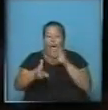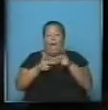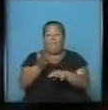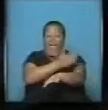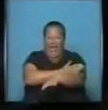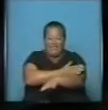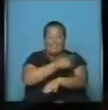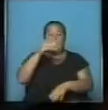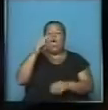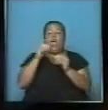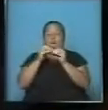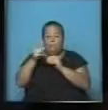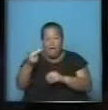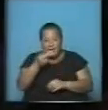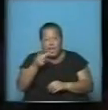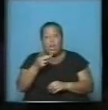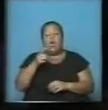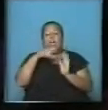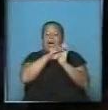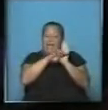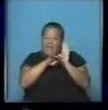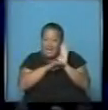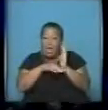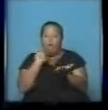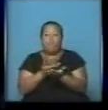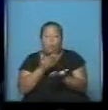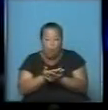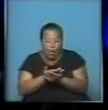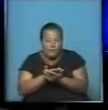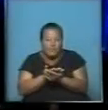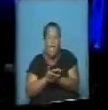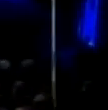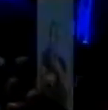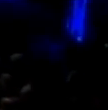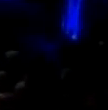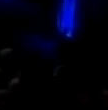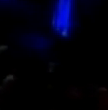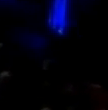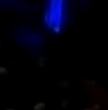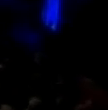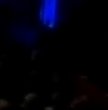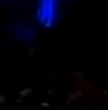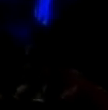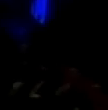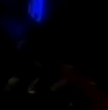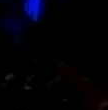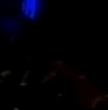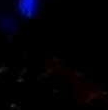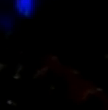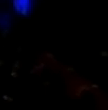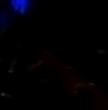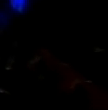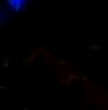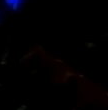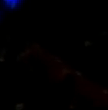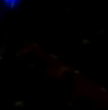decíamos con Marcelo Bonelli y con Rodolfo Barilli es una guía de propuestas que vamos a hacerles saber, que no podrán ser respondidas por falta de tiempo, pero